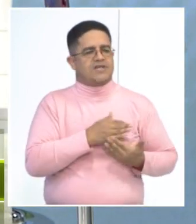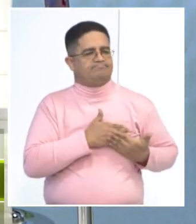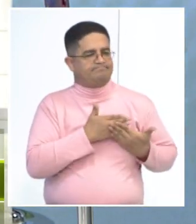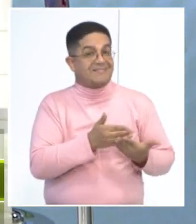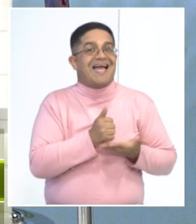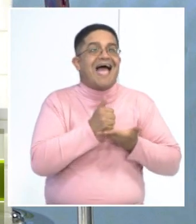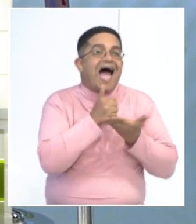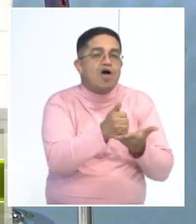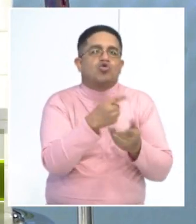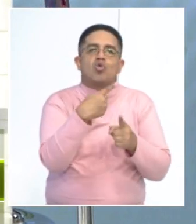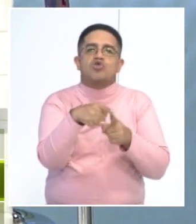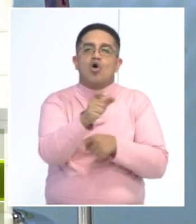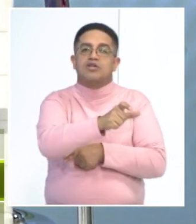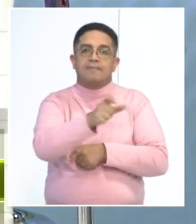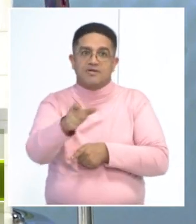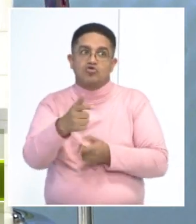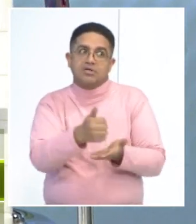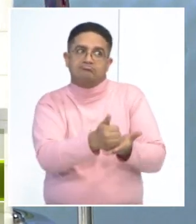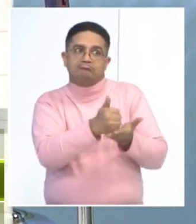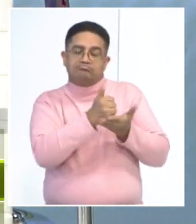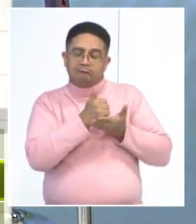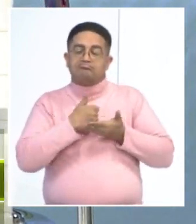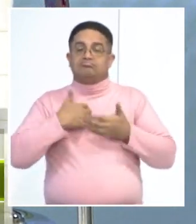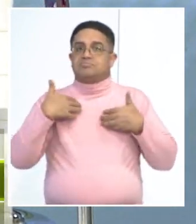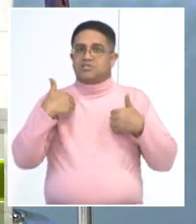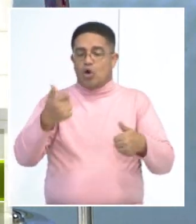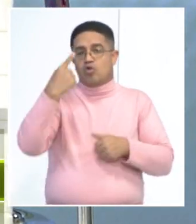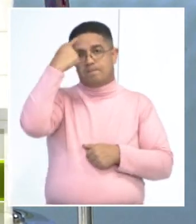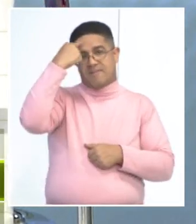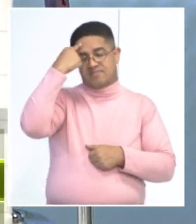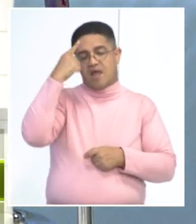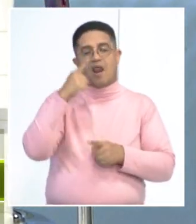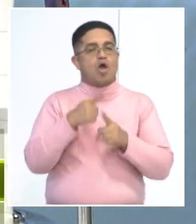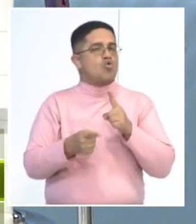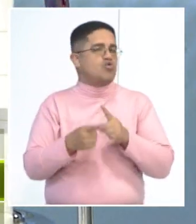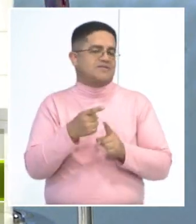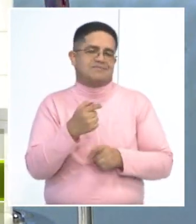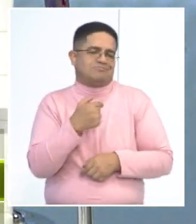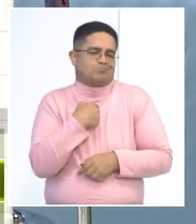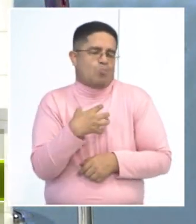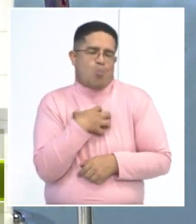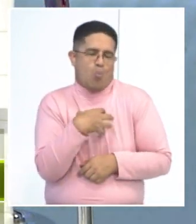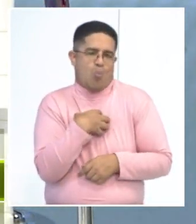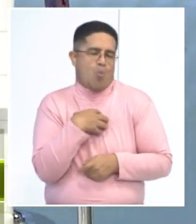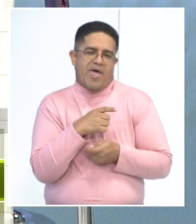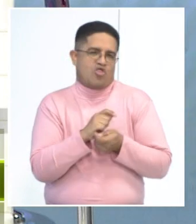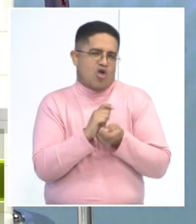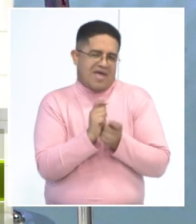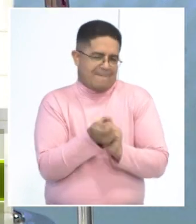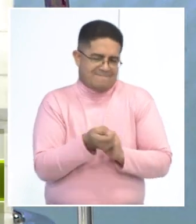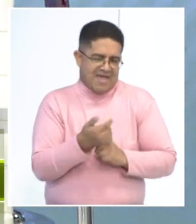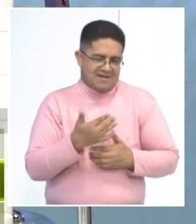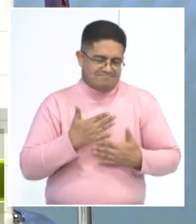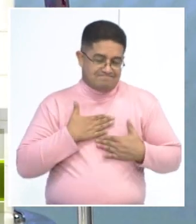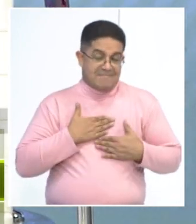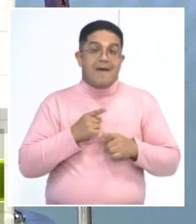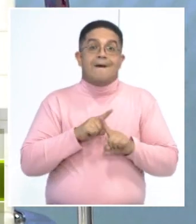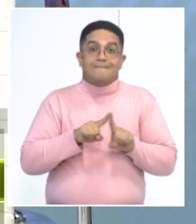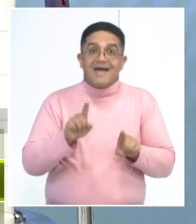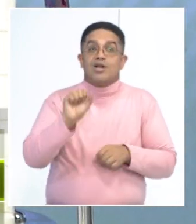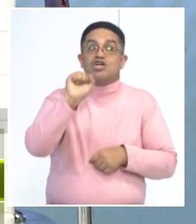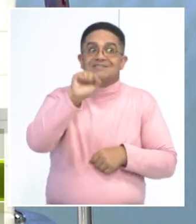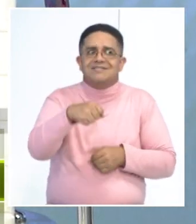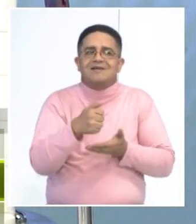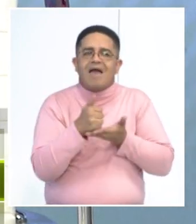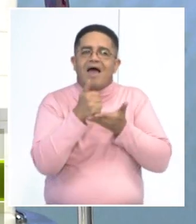a otros puede generar salud mental en ti. Hay cosas que no vamos a poder cambiar de nuestra propia vida, pero que sí vamos a